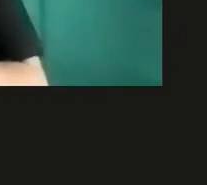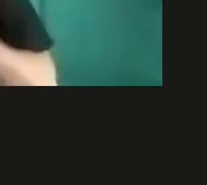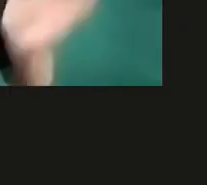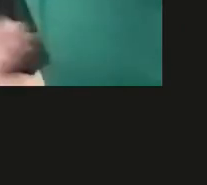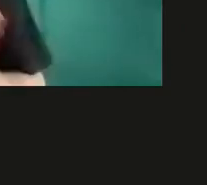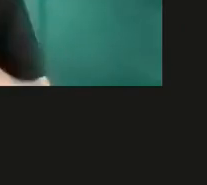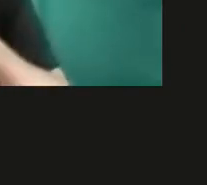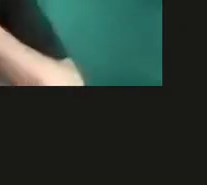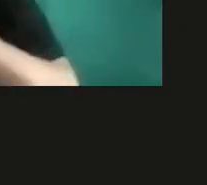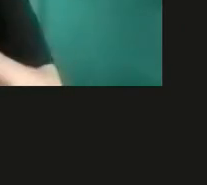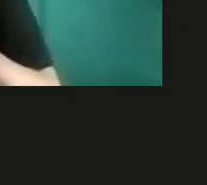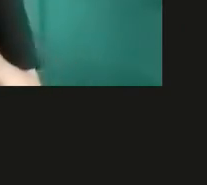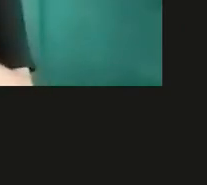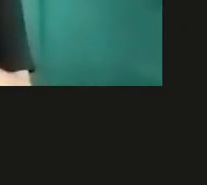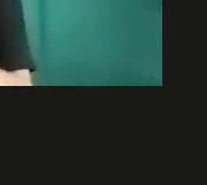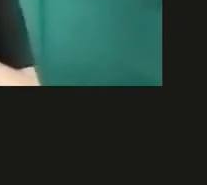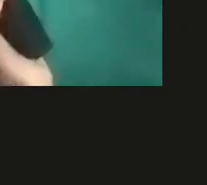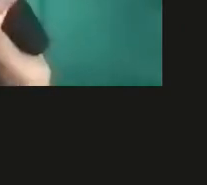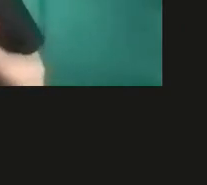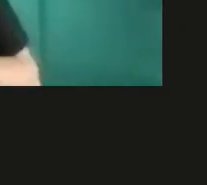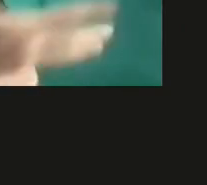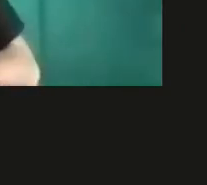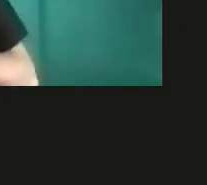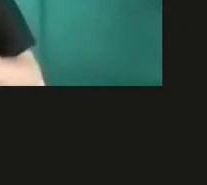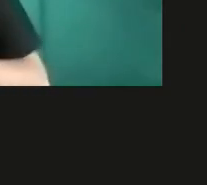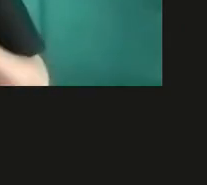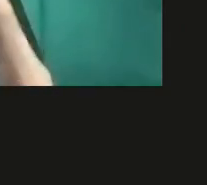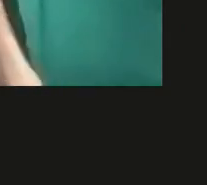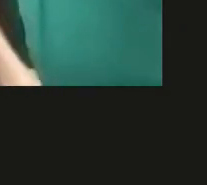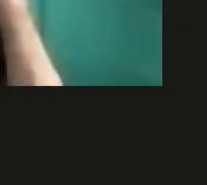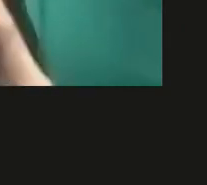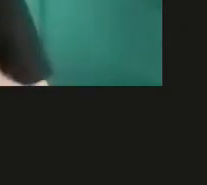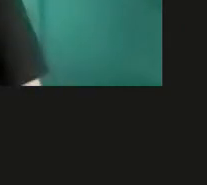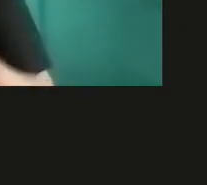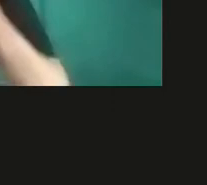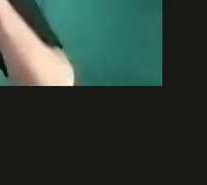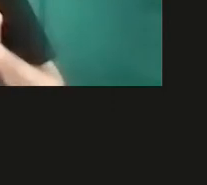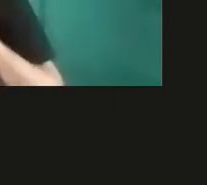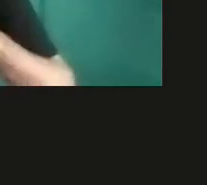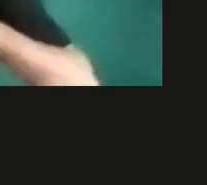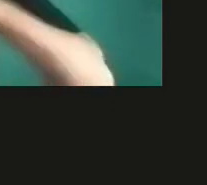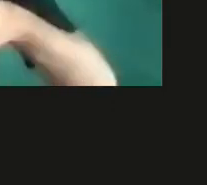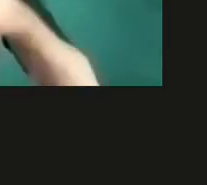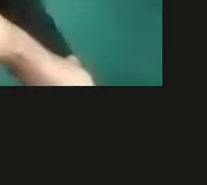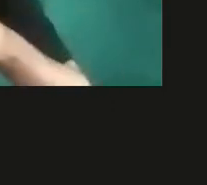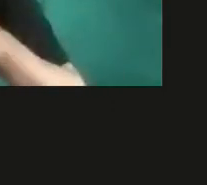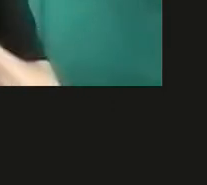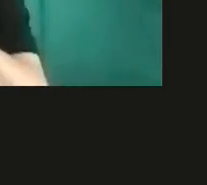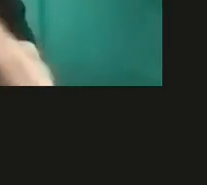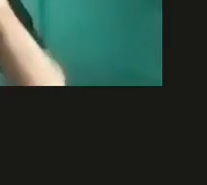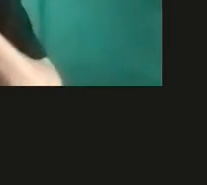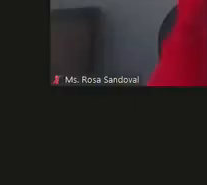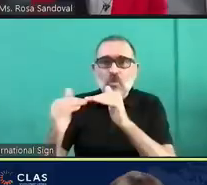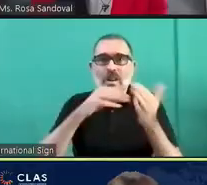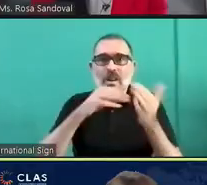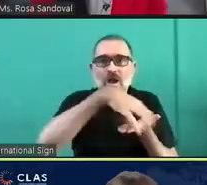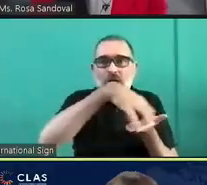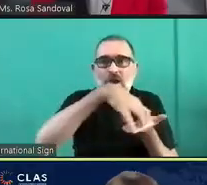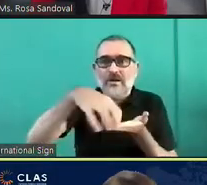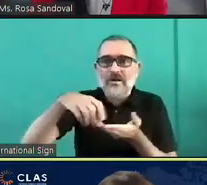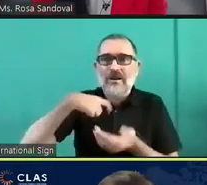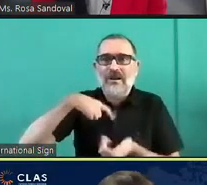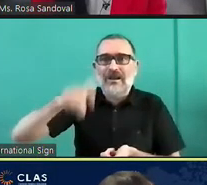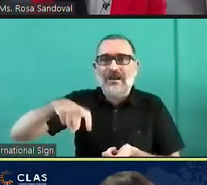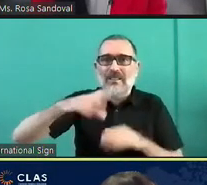no hay duda que el principal desafío es la industria de productos no saludables ya que hay